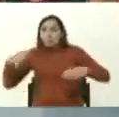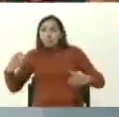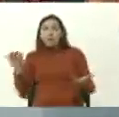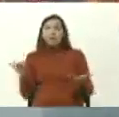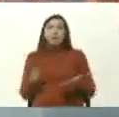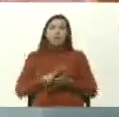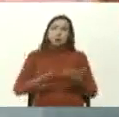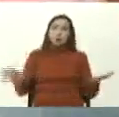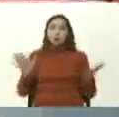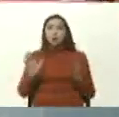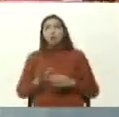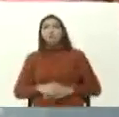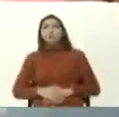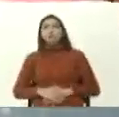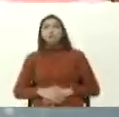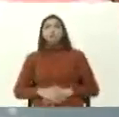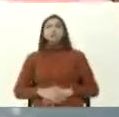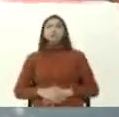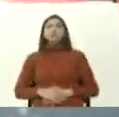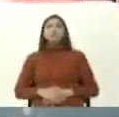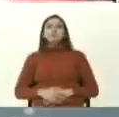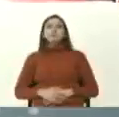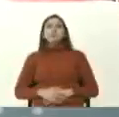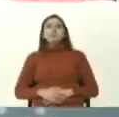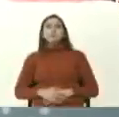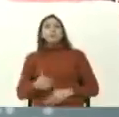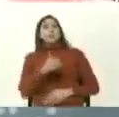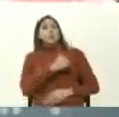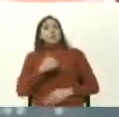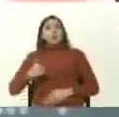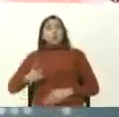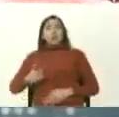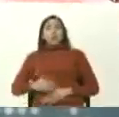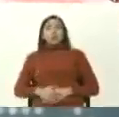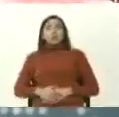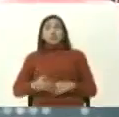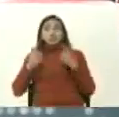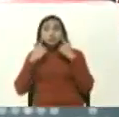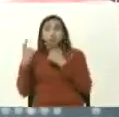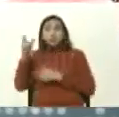subsidio estudiantil. Así que yo quisiera que Catherine